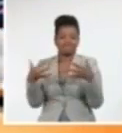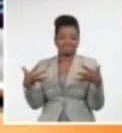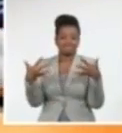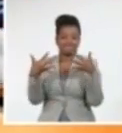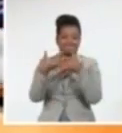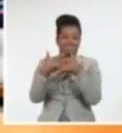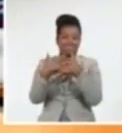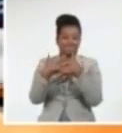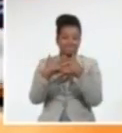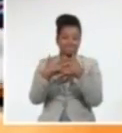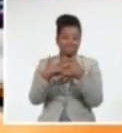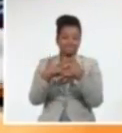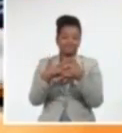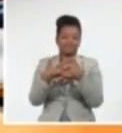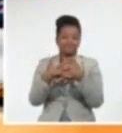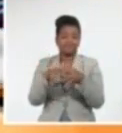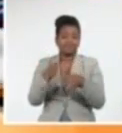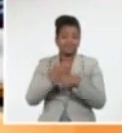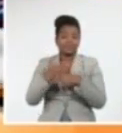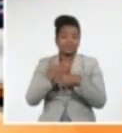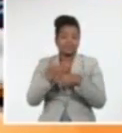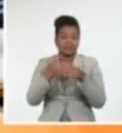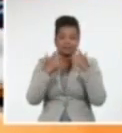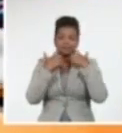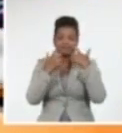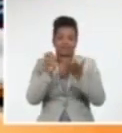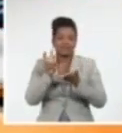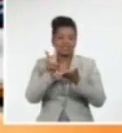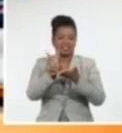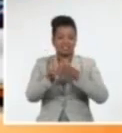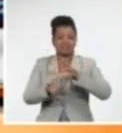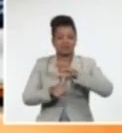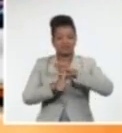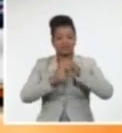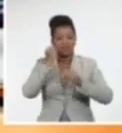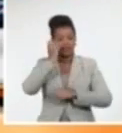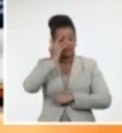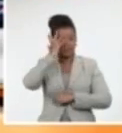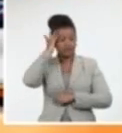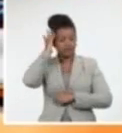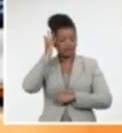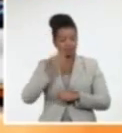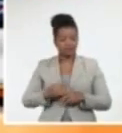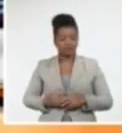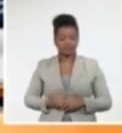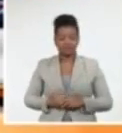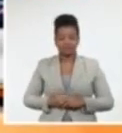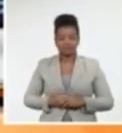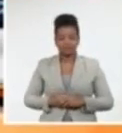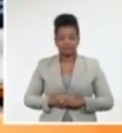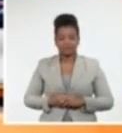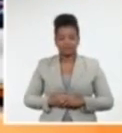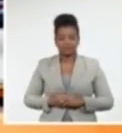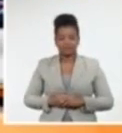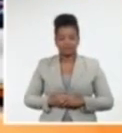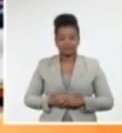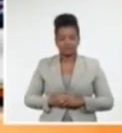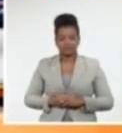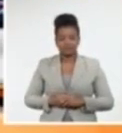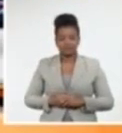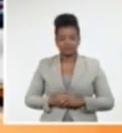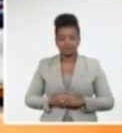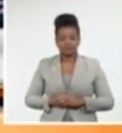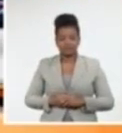gobiernos y pueblos y lo que significa esta visita del presidente Díaz-Canel. La colaboración con San Vicente y las